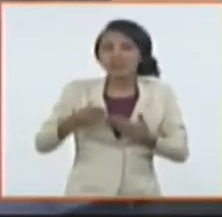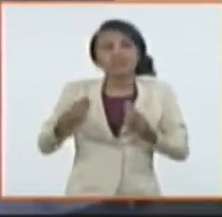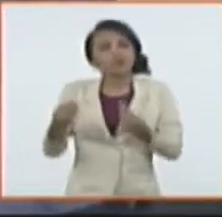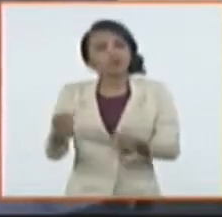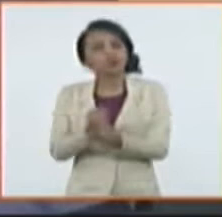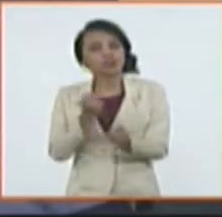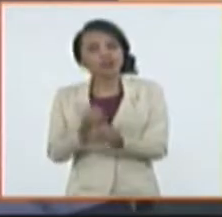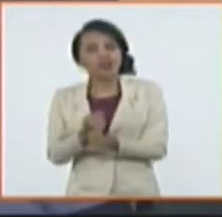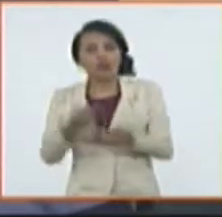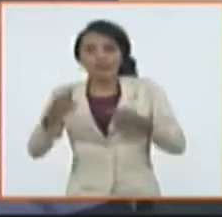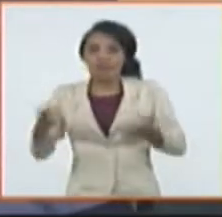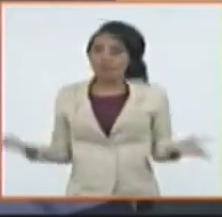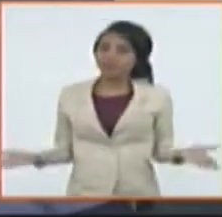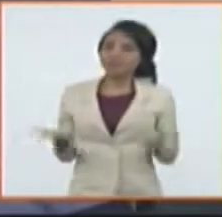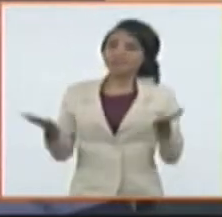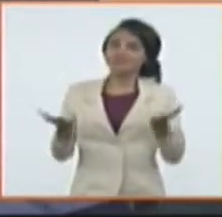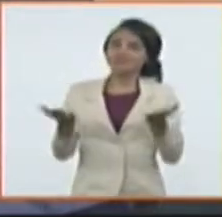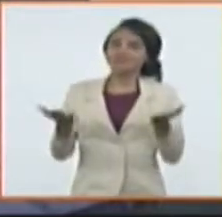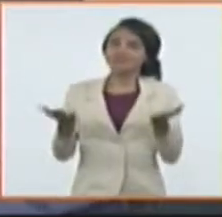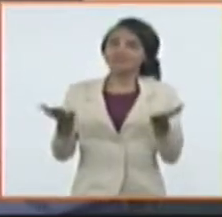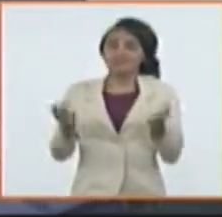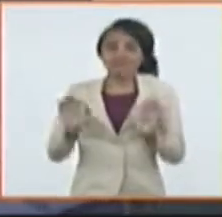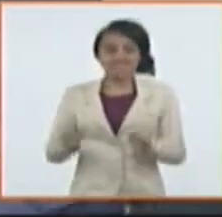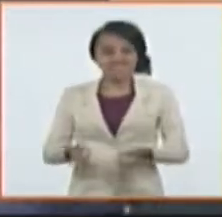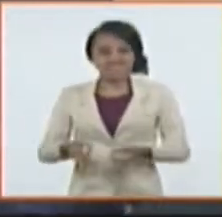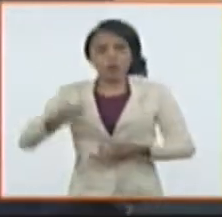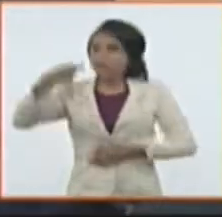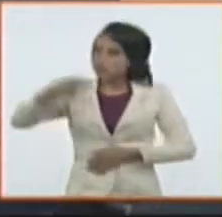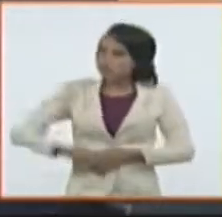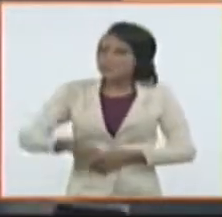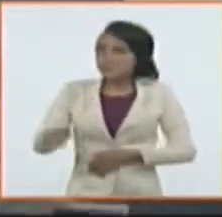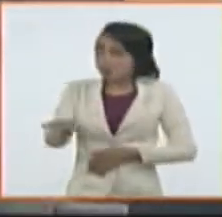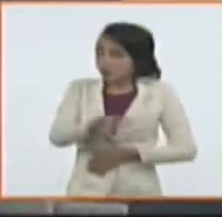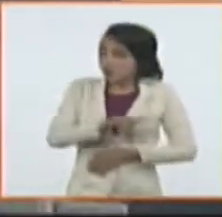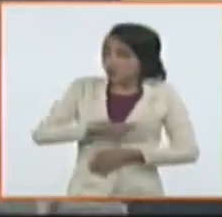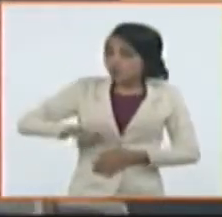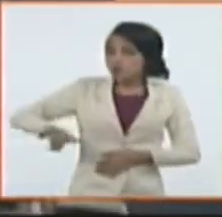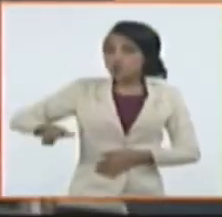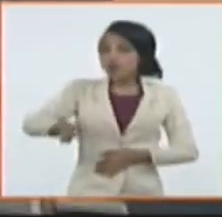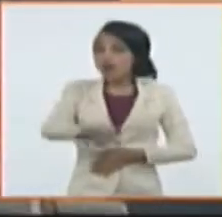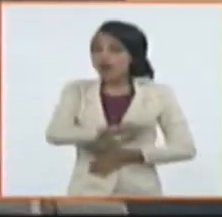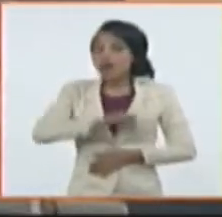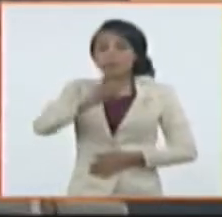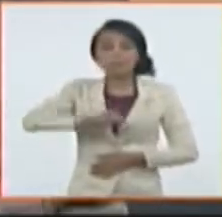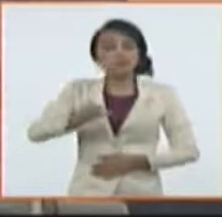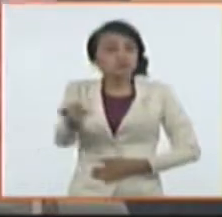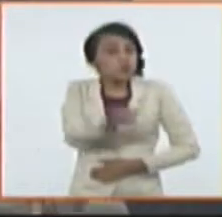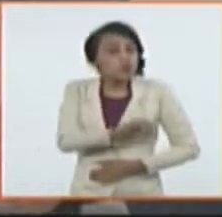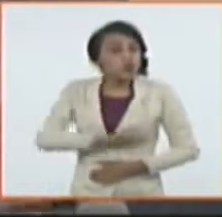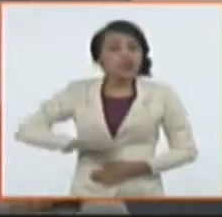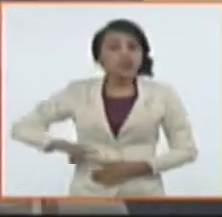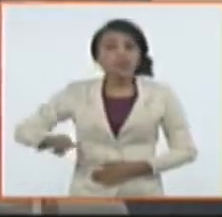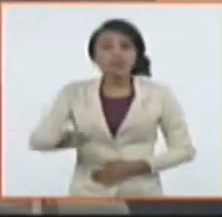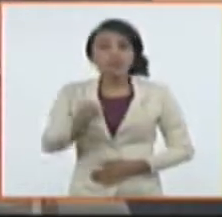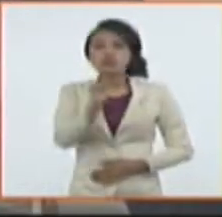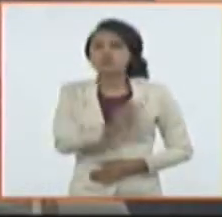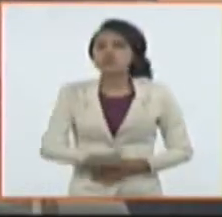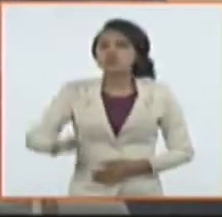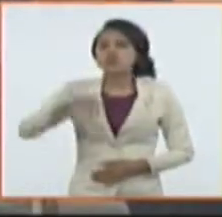La revolución ante todo ha sido una obra de justicia social. Cuando uno quiere sintetizar en qué es el socialismo